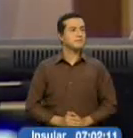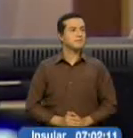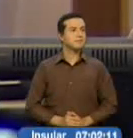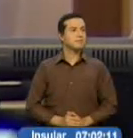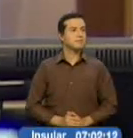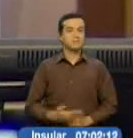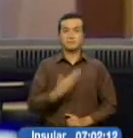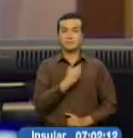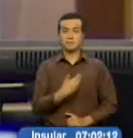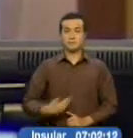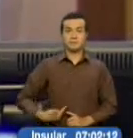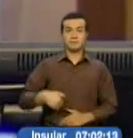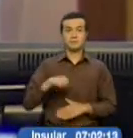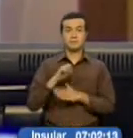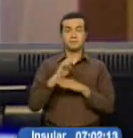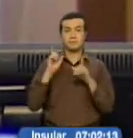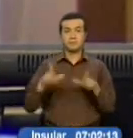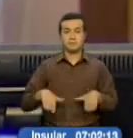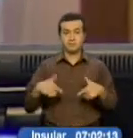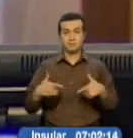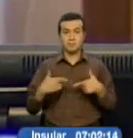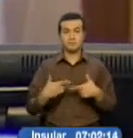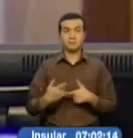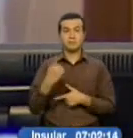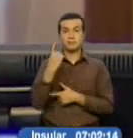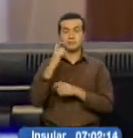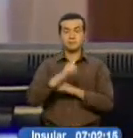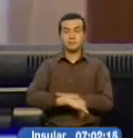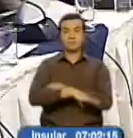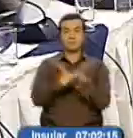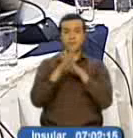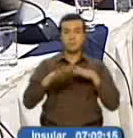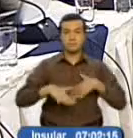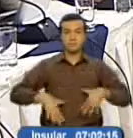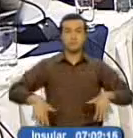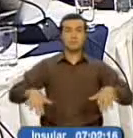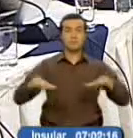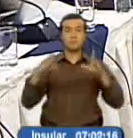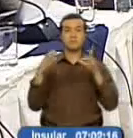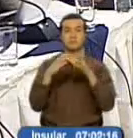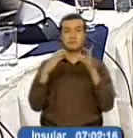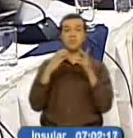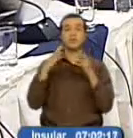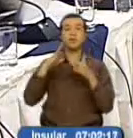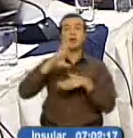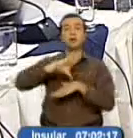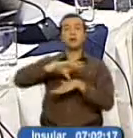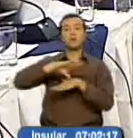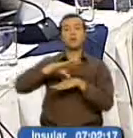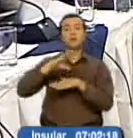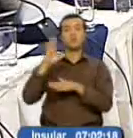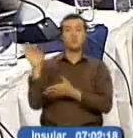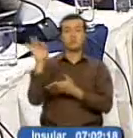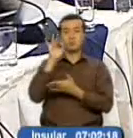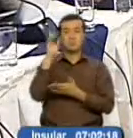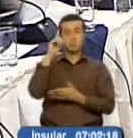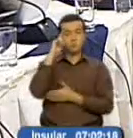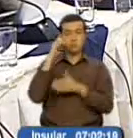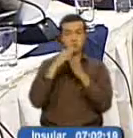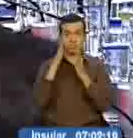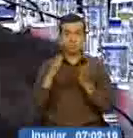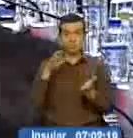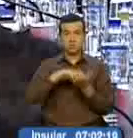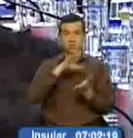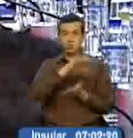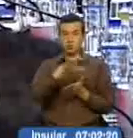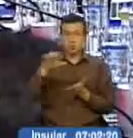El presidente de la República, Lenín Moreno, a las 11 de la mañana en el Salón de Banquetes del Palacio de Carondelet, posesiona a los gobernadores